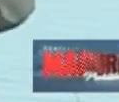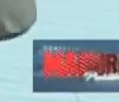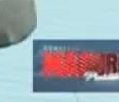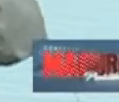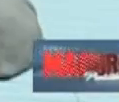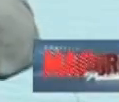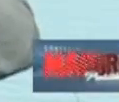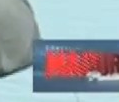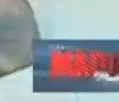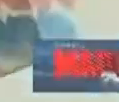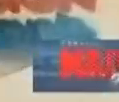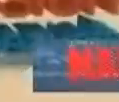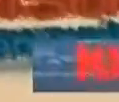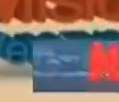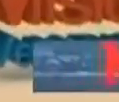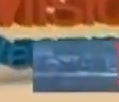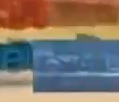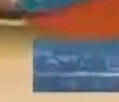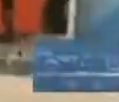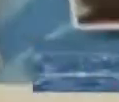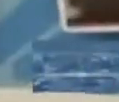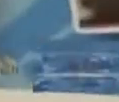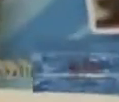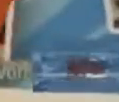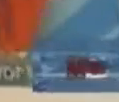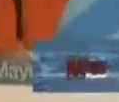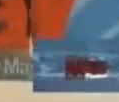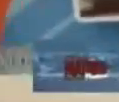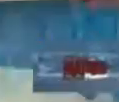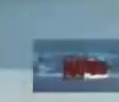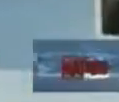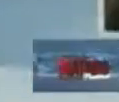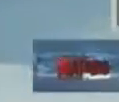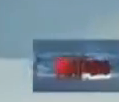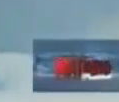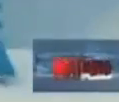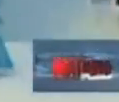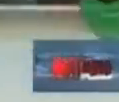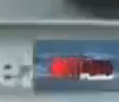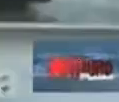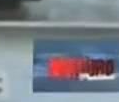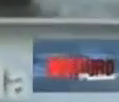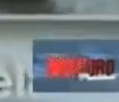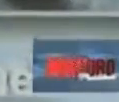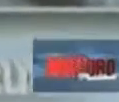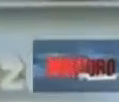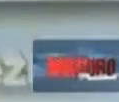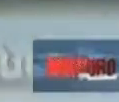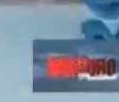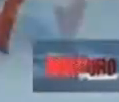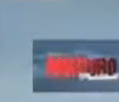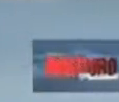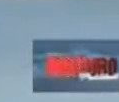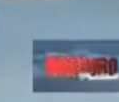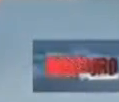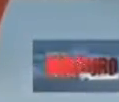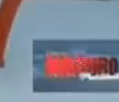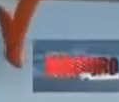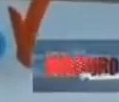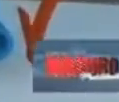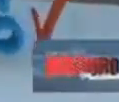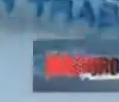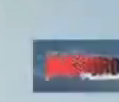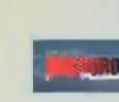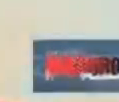las misiones, impulsar con profundidad las metas que nos hemos planteado en todas las grandes misiones y misiones para